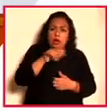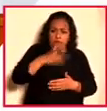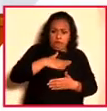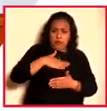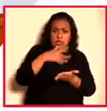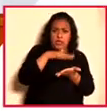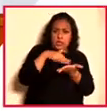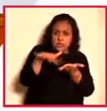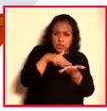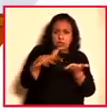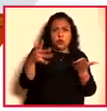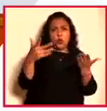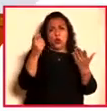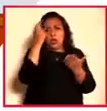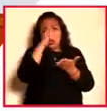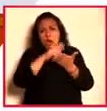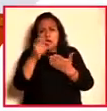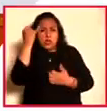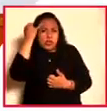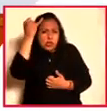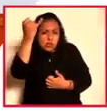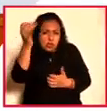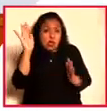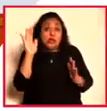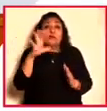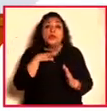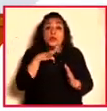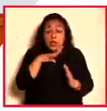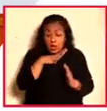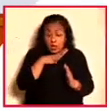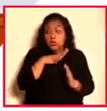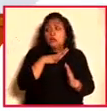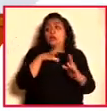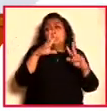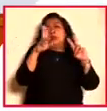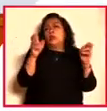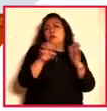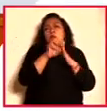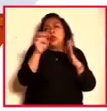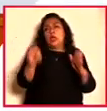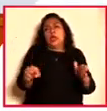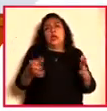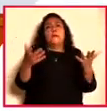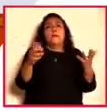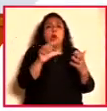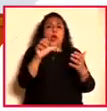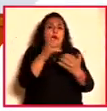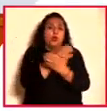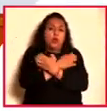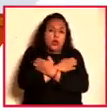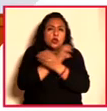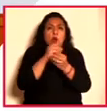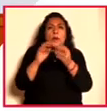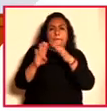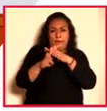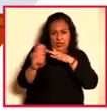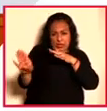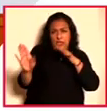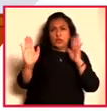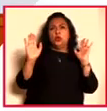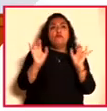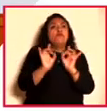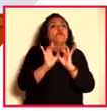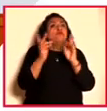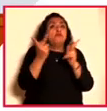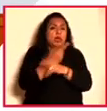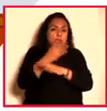nuestros autores, nuestras ideas, porque además se van a dirimir temas como el asunto, ya había dicho, de la educación o de la migración. ¿Qué ha ocurrido con la migración?